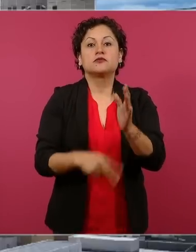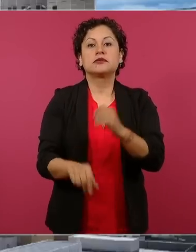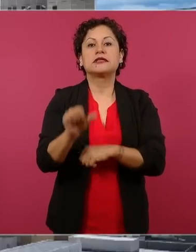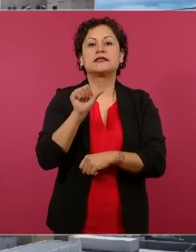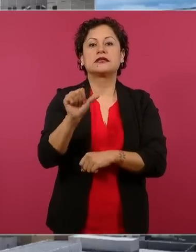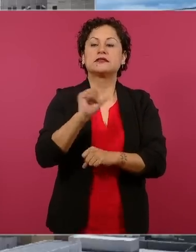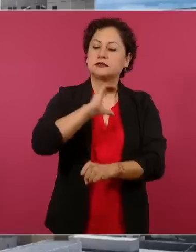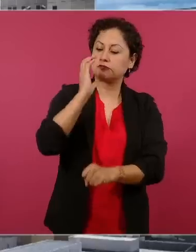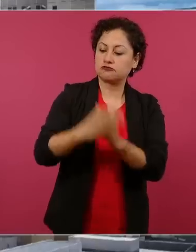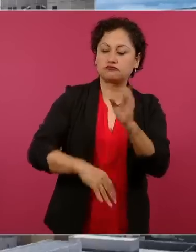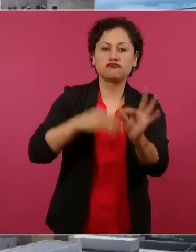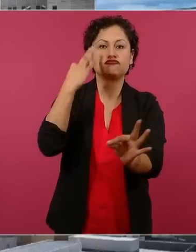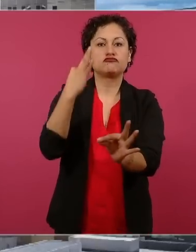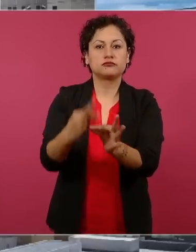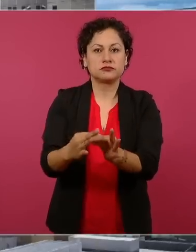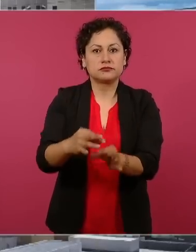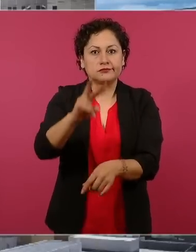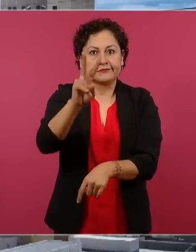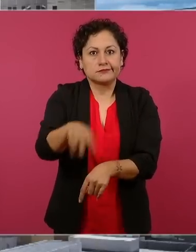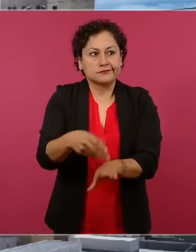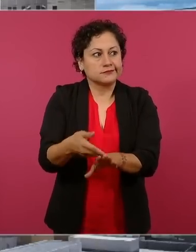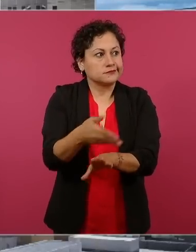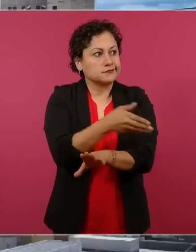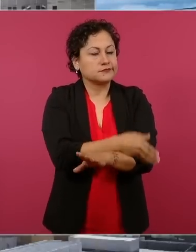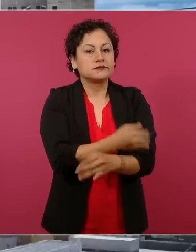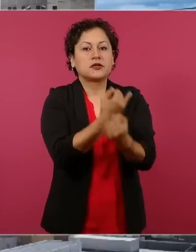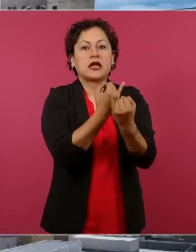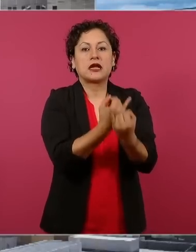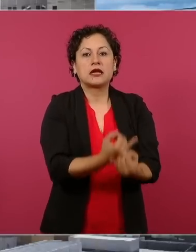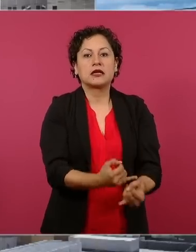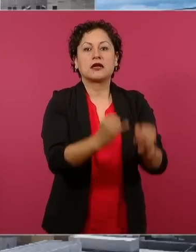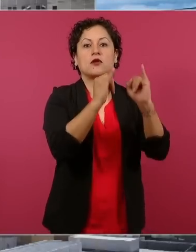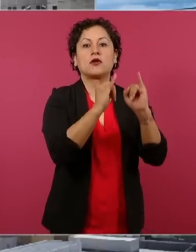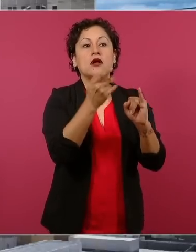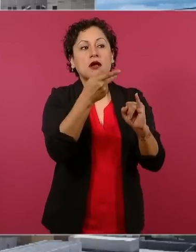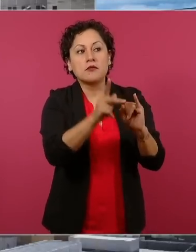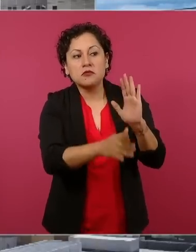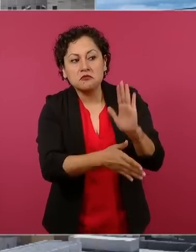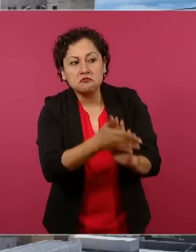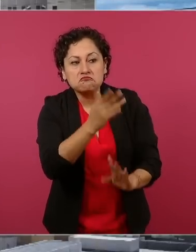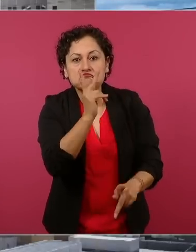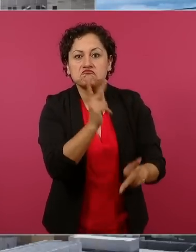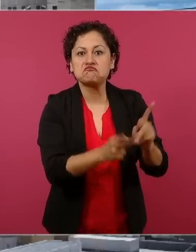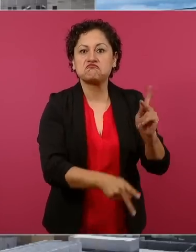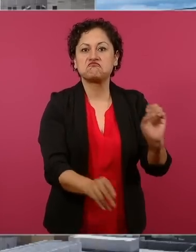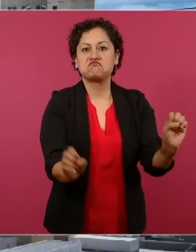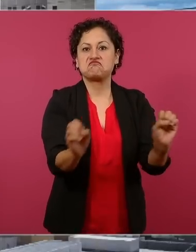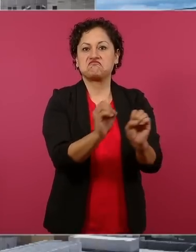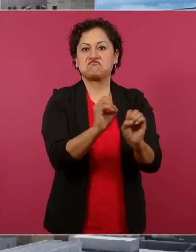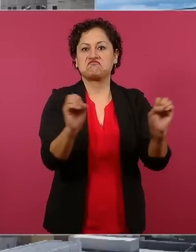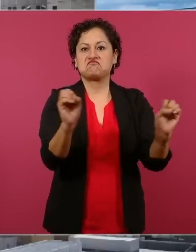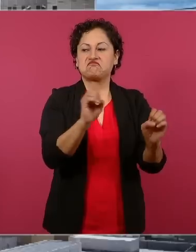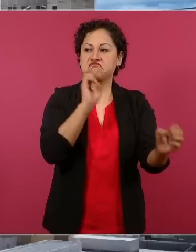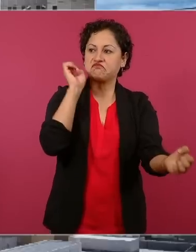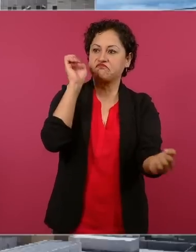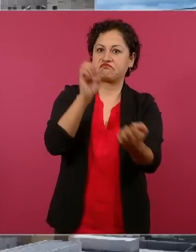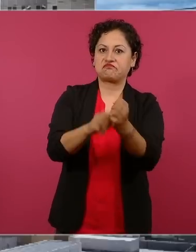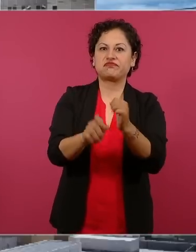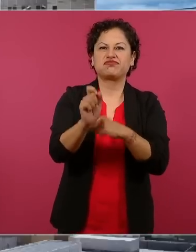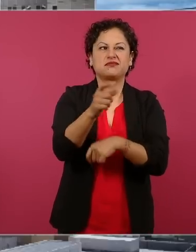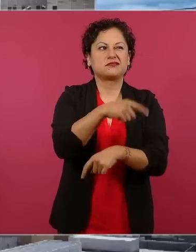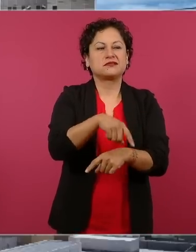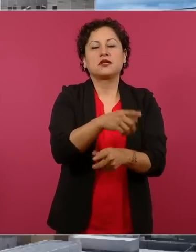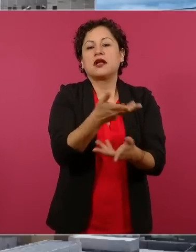un evento de inauguración cuando el hospital no estaba concluido, mucho menos